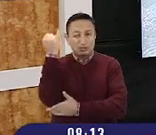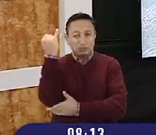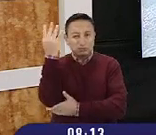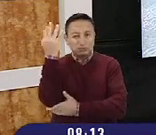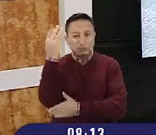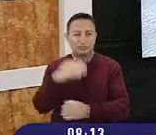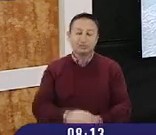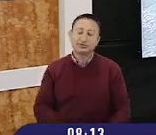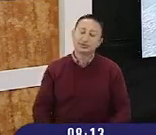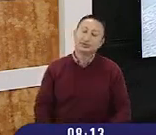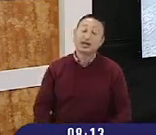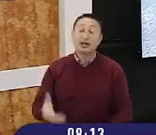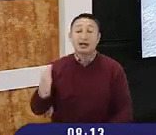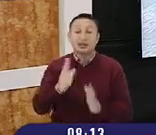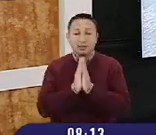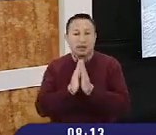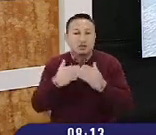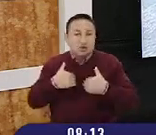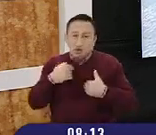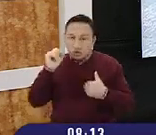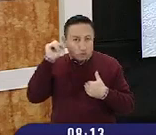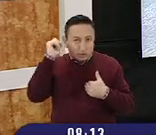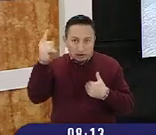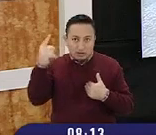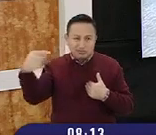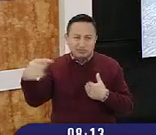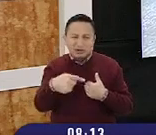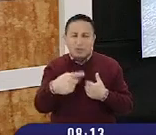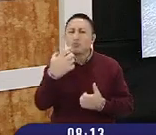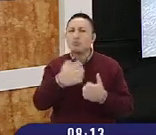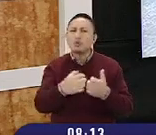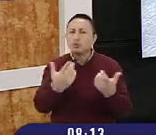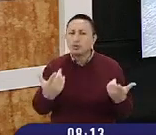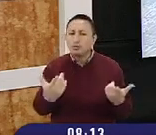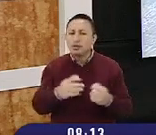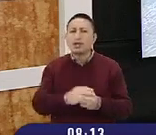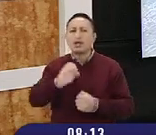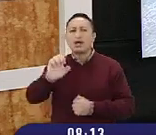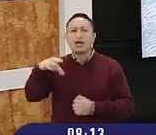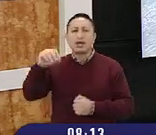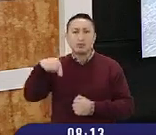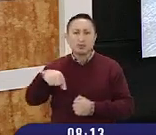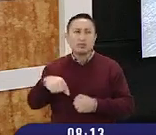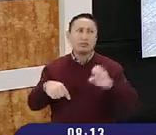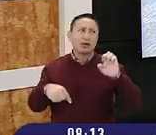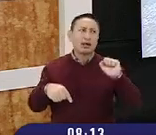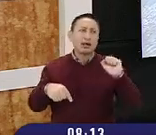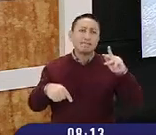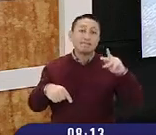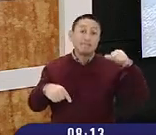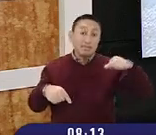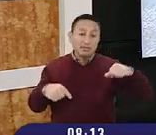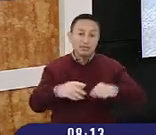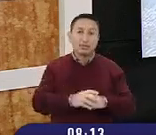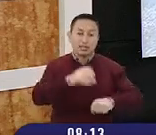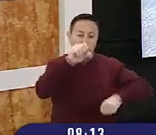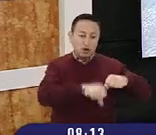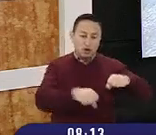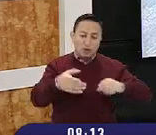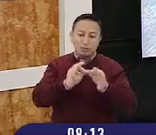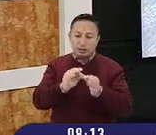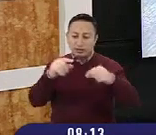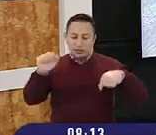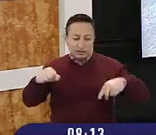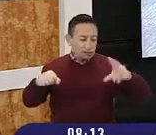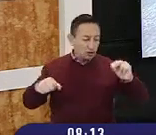arreglen. Yo no entiendo cuál es el lío que tiene la empresa de obras públicas del agua potable. El uno rompe, el otro no arregla, el que sí, que